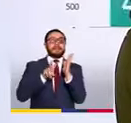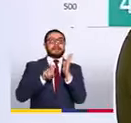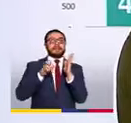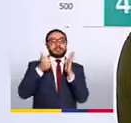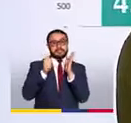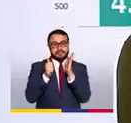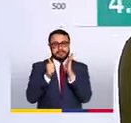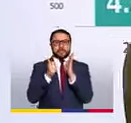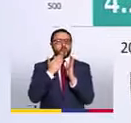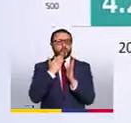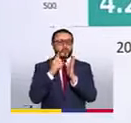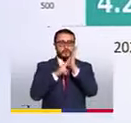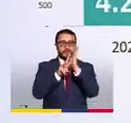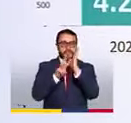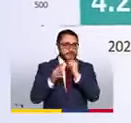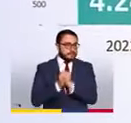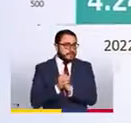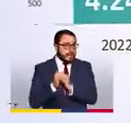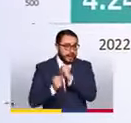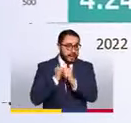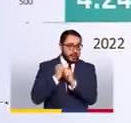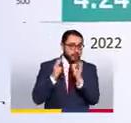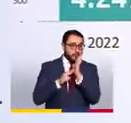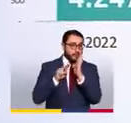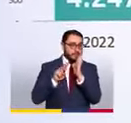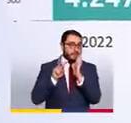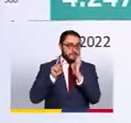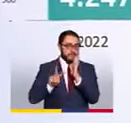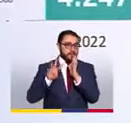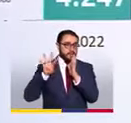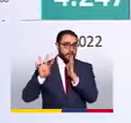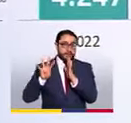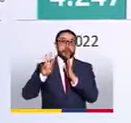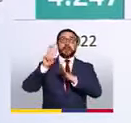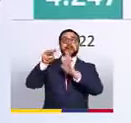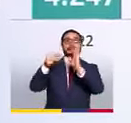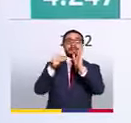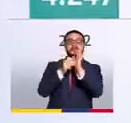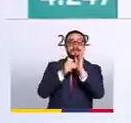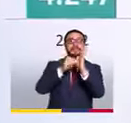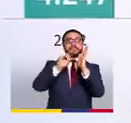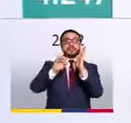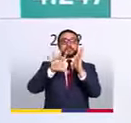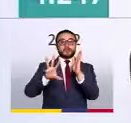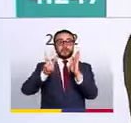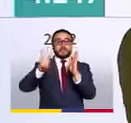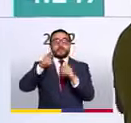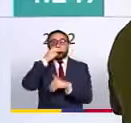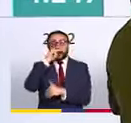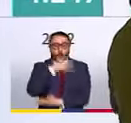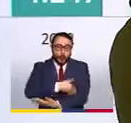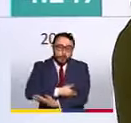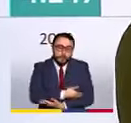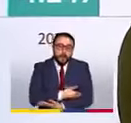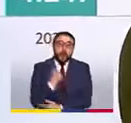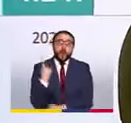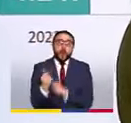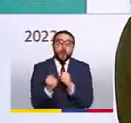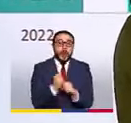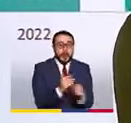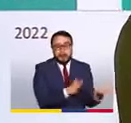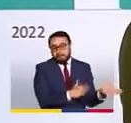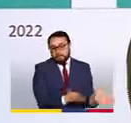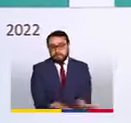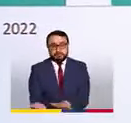3.710 2023, 3.053 niños muertos, bebés menores de un año